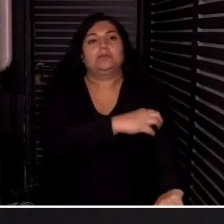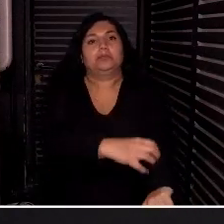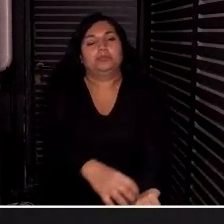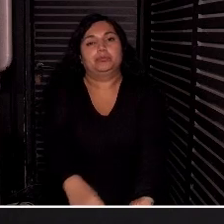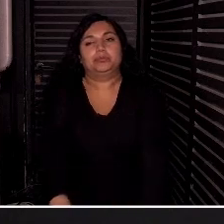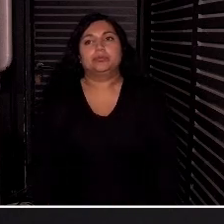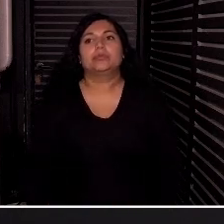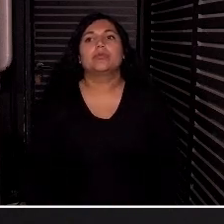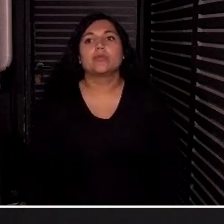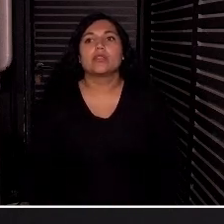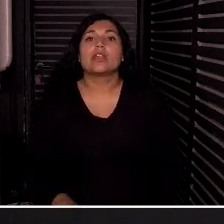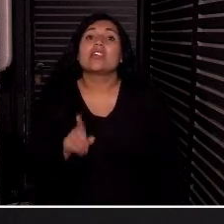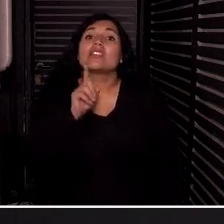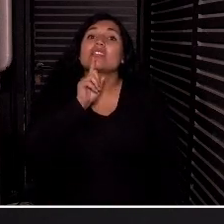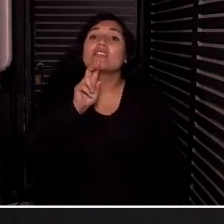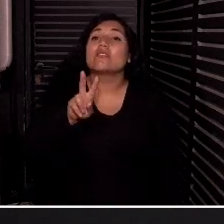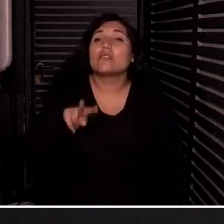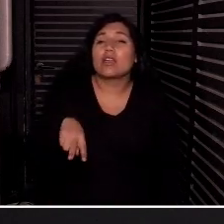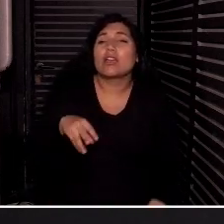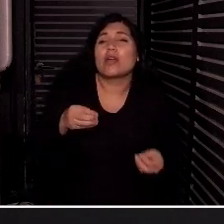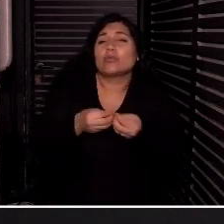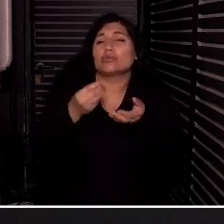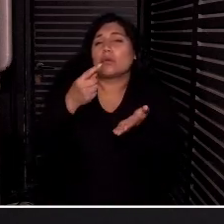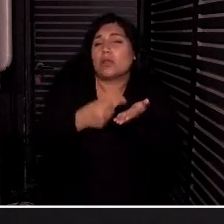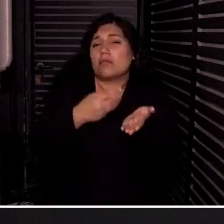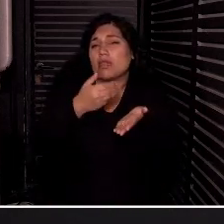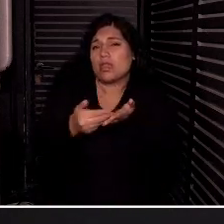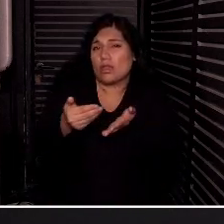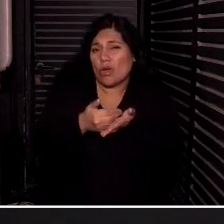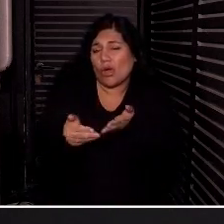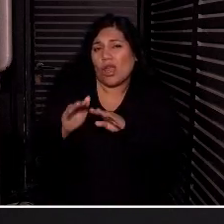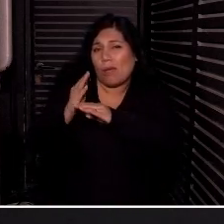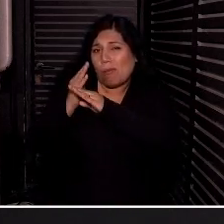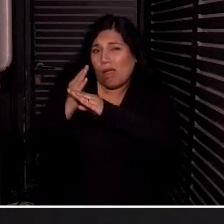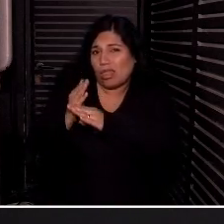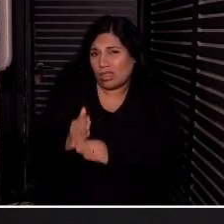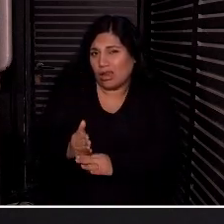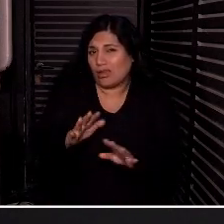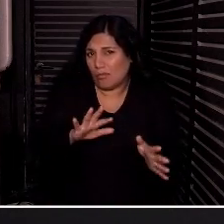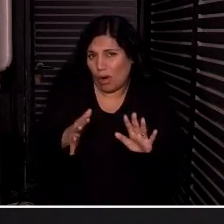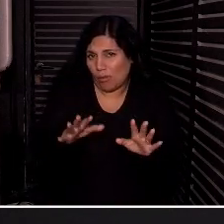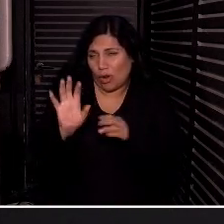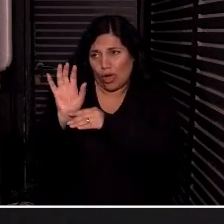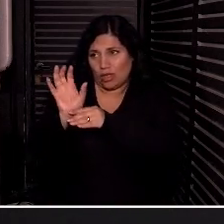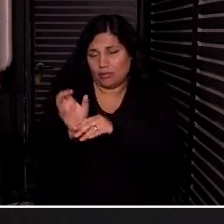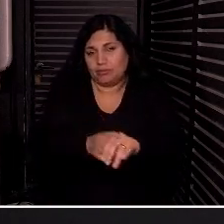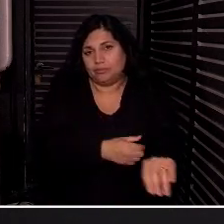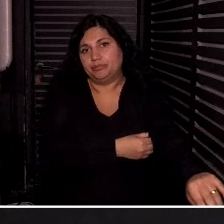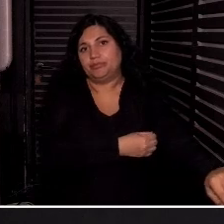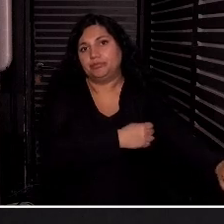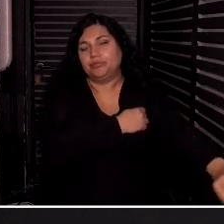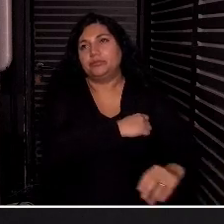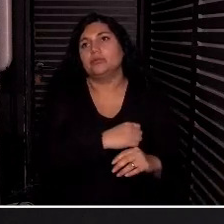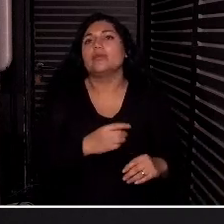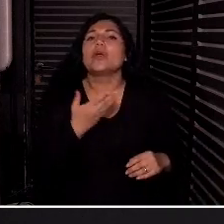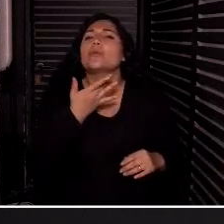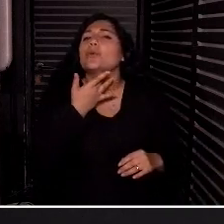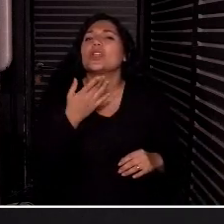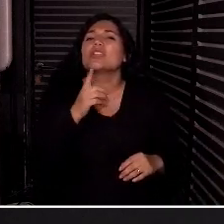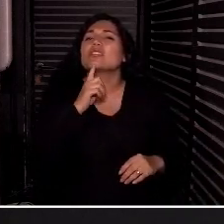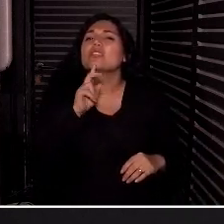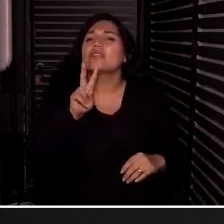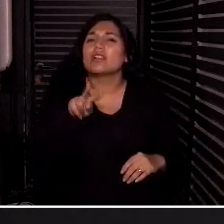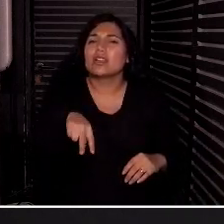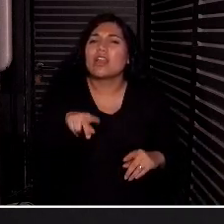porque a lo menos tbn gasta cerca de 3000 millones en mantenerla solo para poner eso ya ahora por qué tvn tiene que seguir manteniéndola